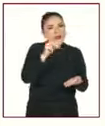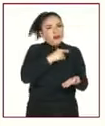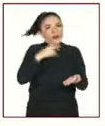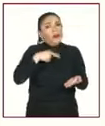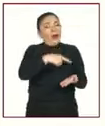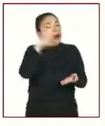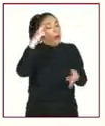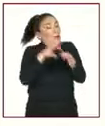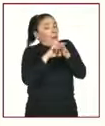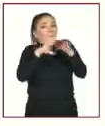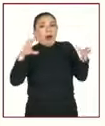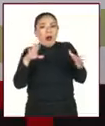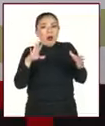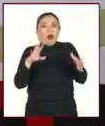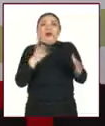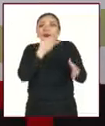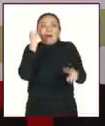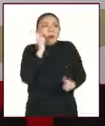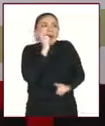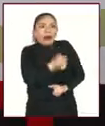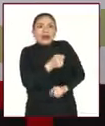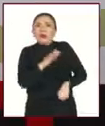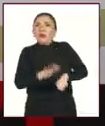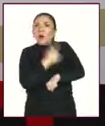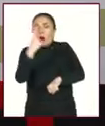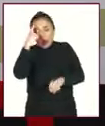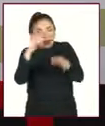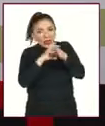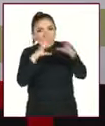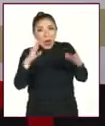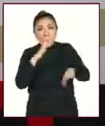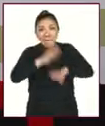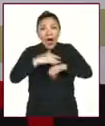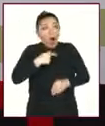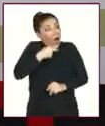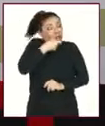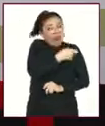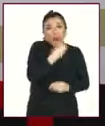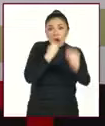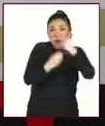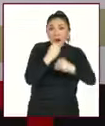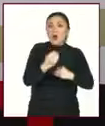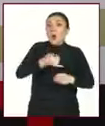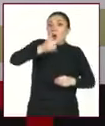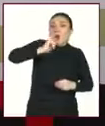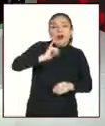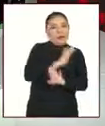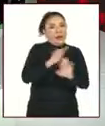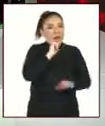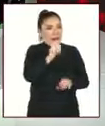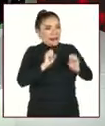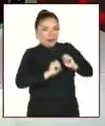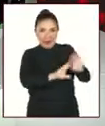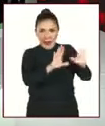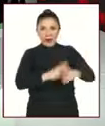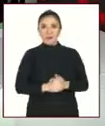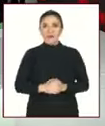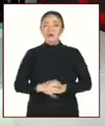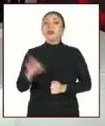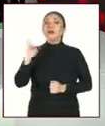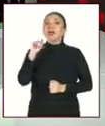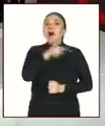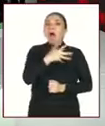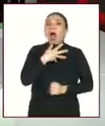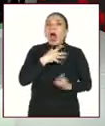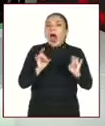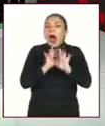se desmayó porque no sabemos la causa por la que sufrió este tipo de situaciones. Si es alérgica a